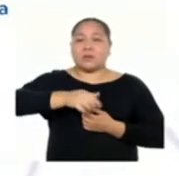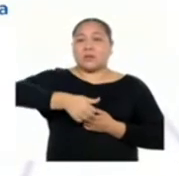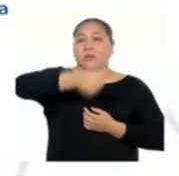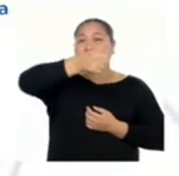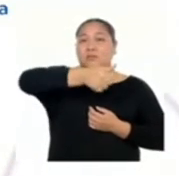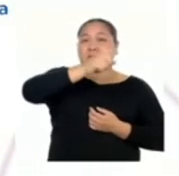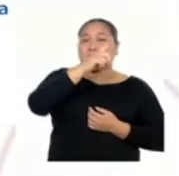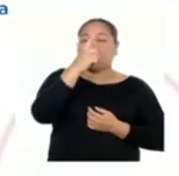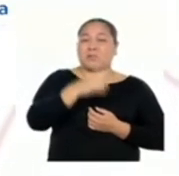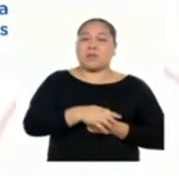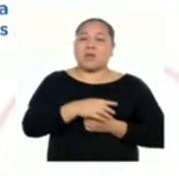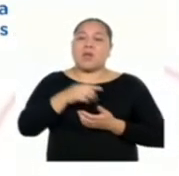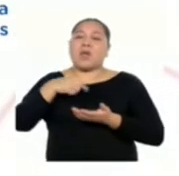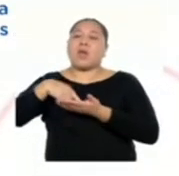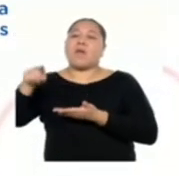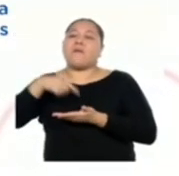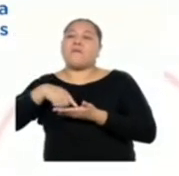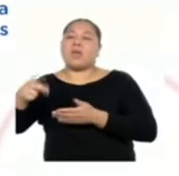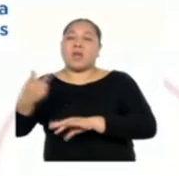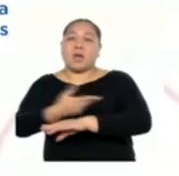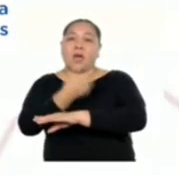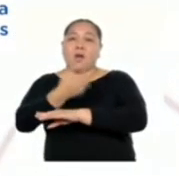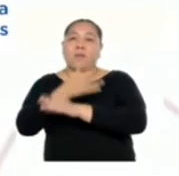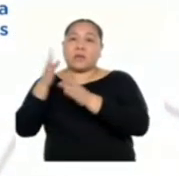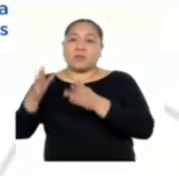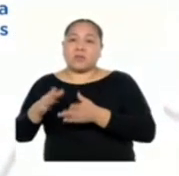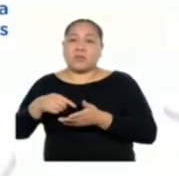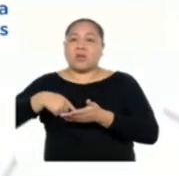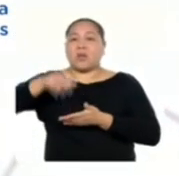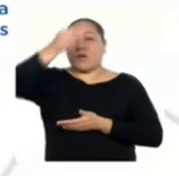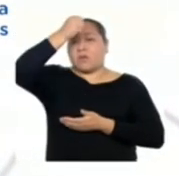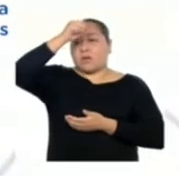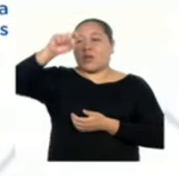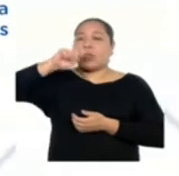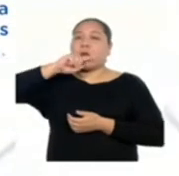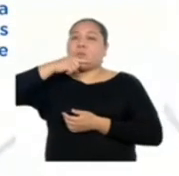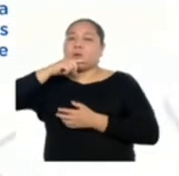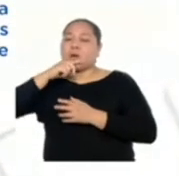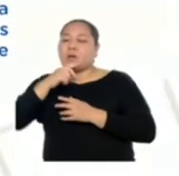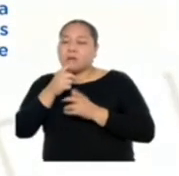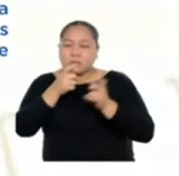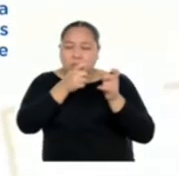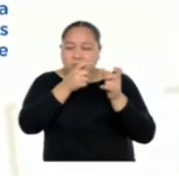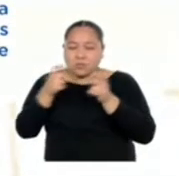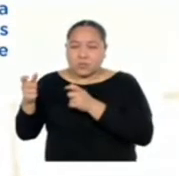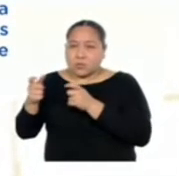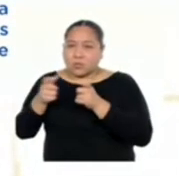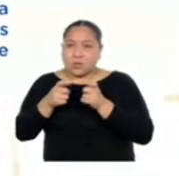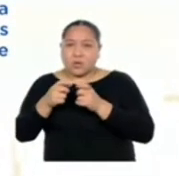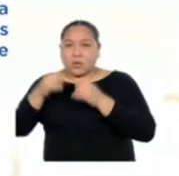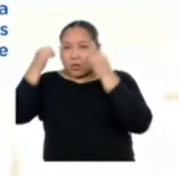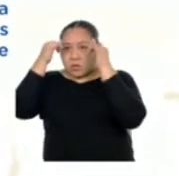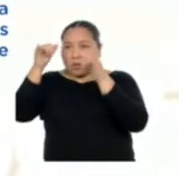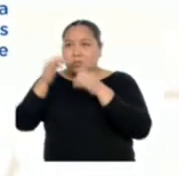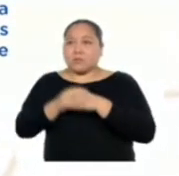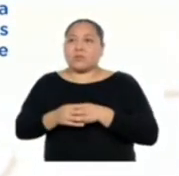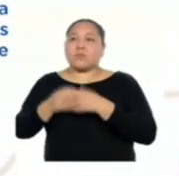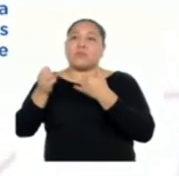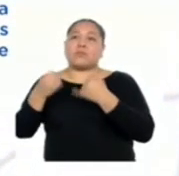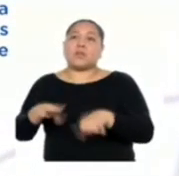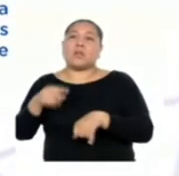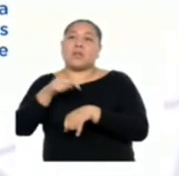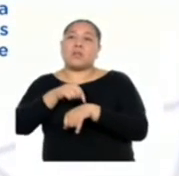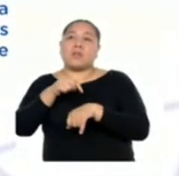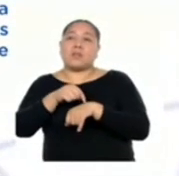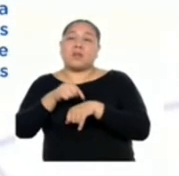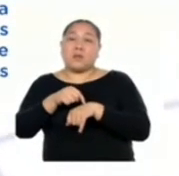hacendados envían a los pastores a hacer sus viajes y las mujeres quedan guardando el ganado, y de lo que se le pierde el tiempo de las